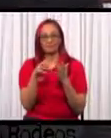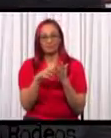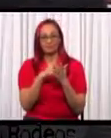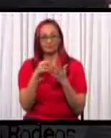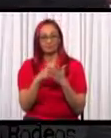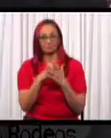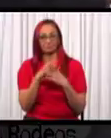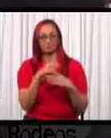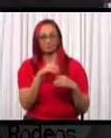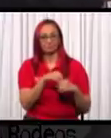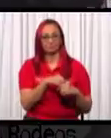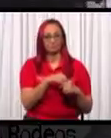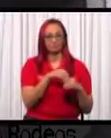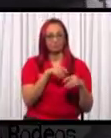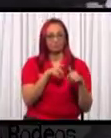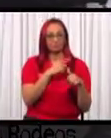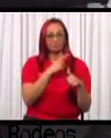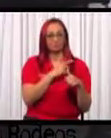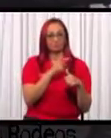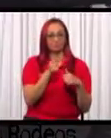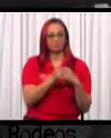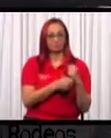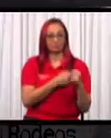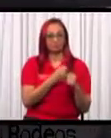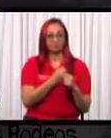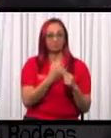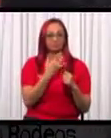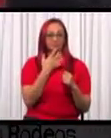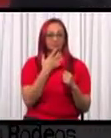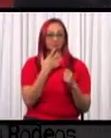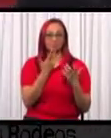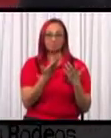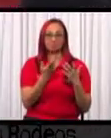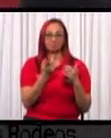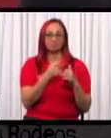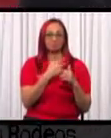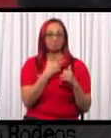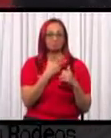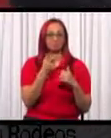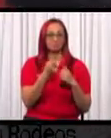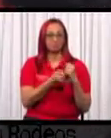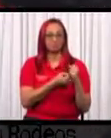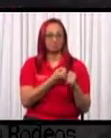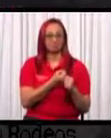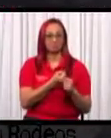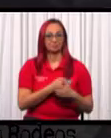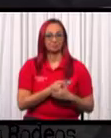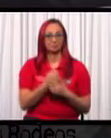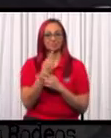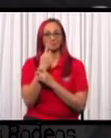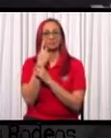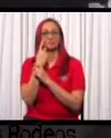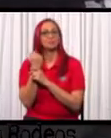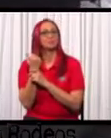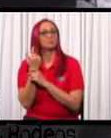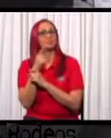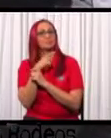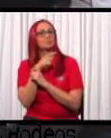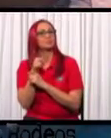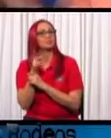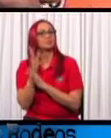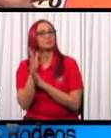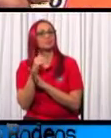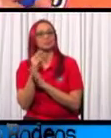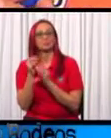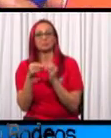en los primeros meses del año, preferiblemente en los primeros tres meses del año. ¿Por qué? Porque aquí no hay producción